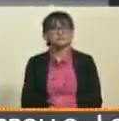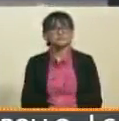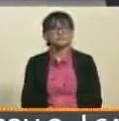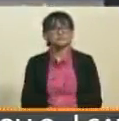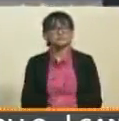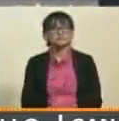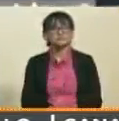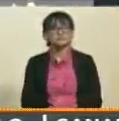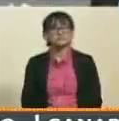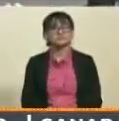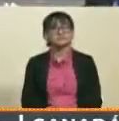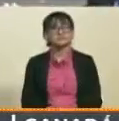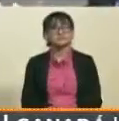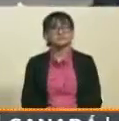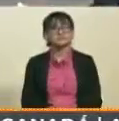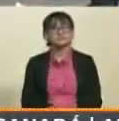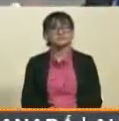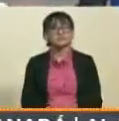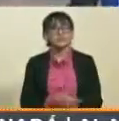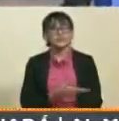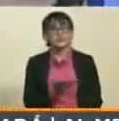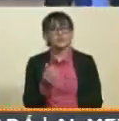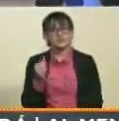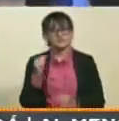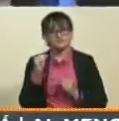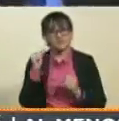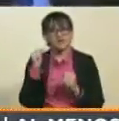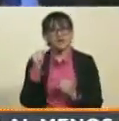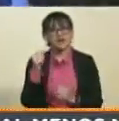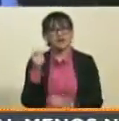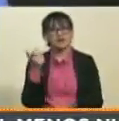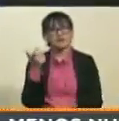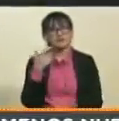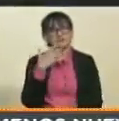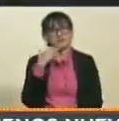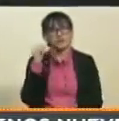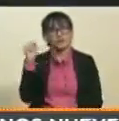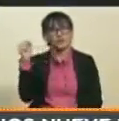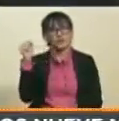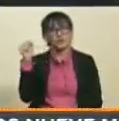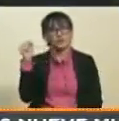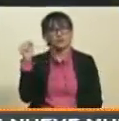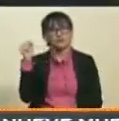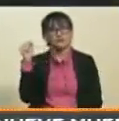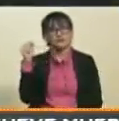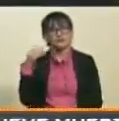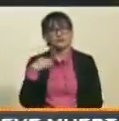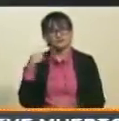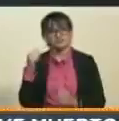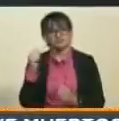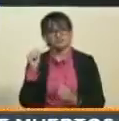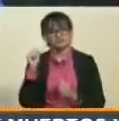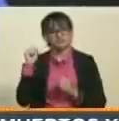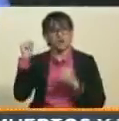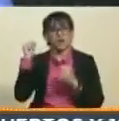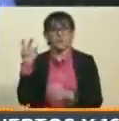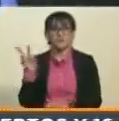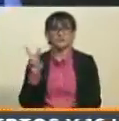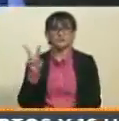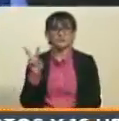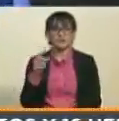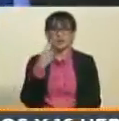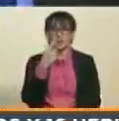Ustedes gritan su canto. Vamos, Nico. Mientras yo digo, vamos, Venezuela. Uno,